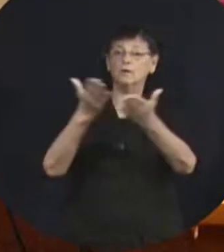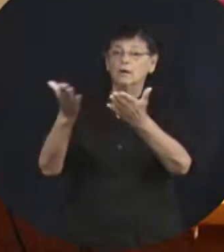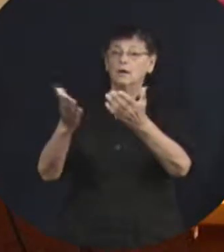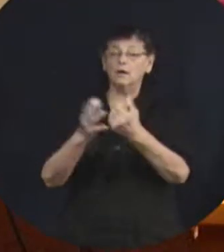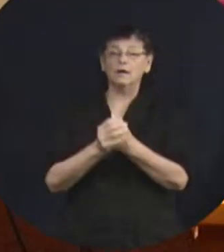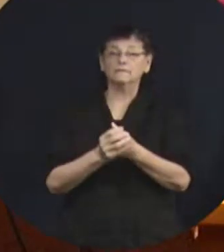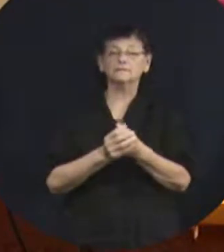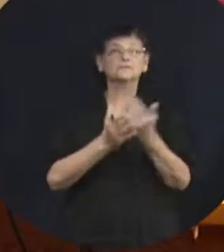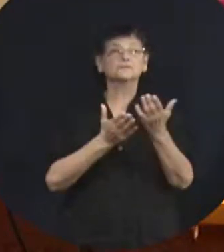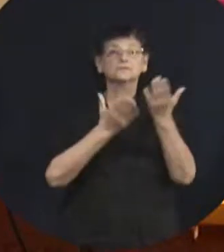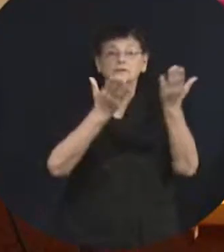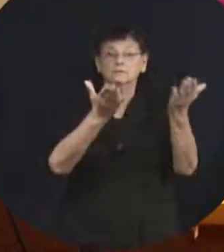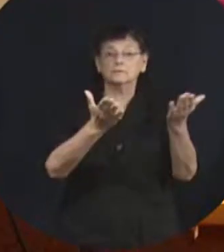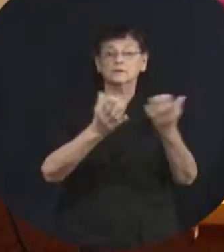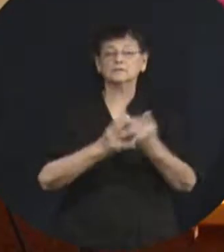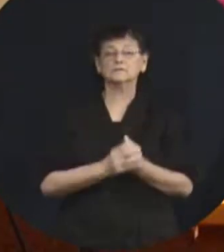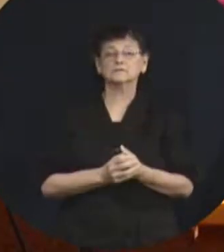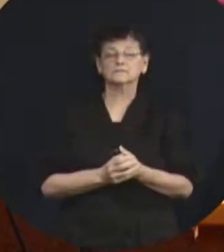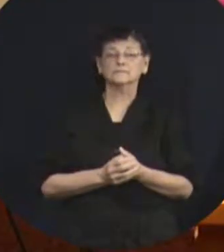sus sacrificios.